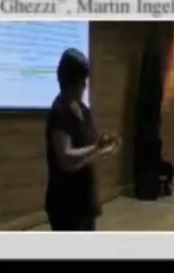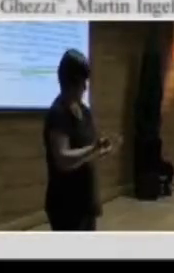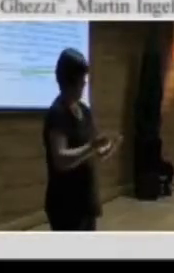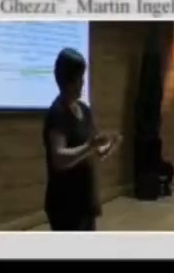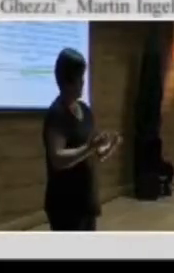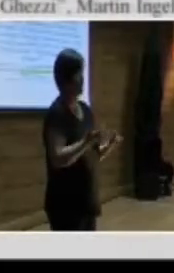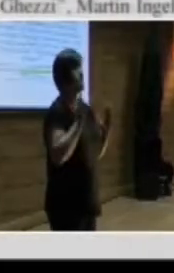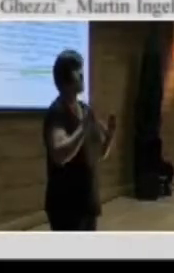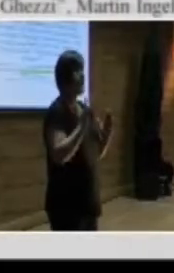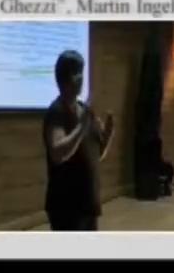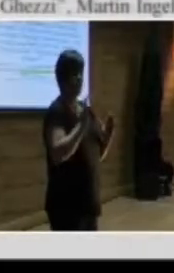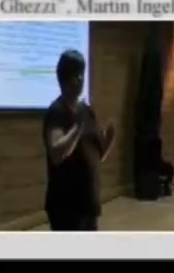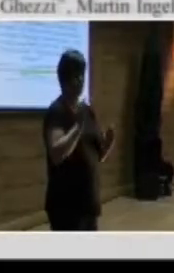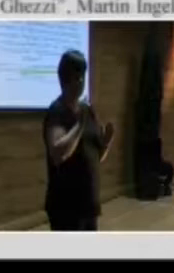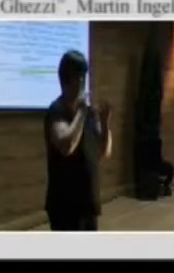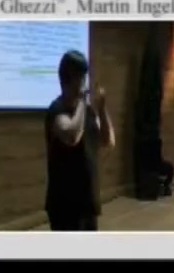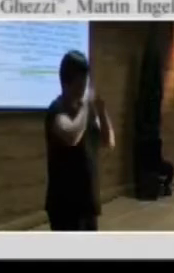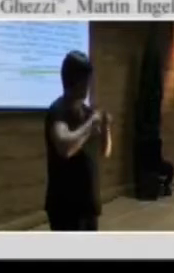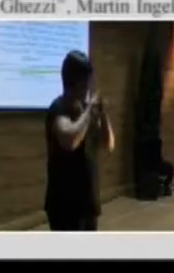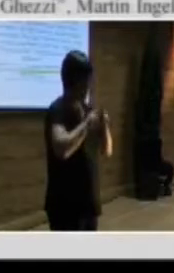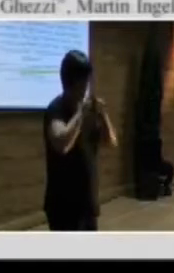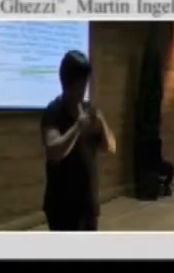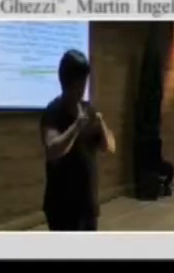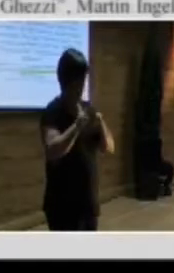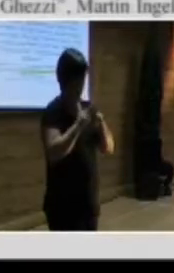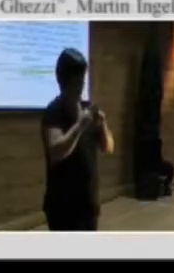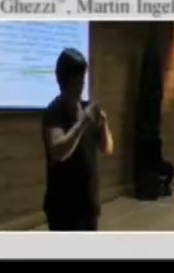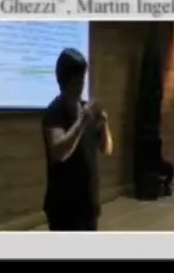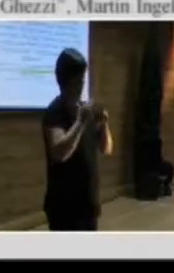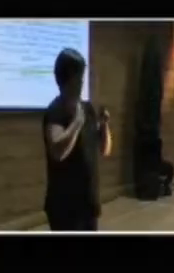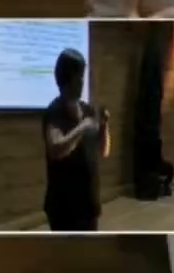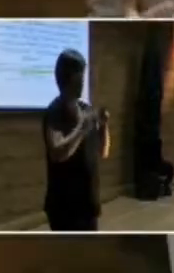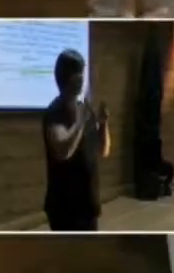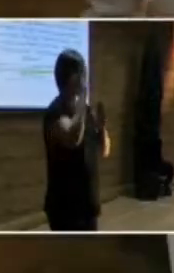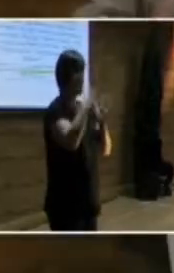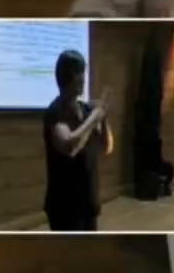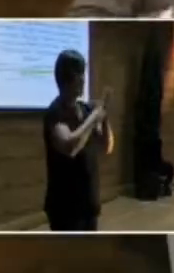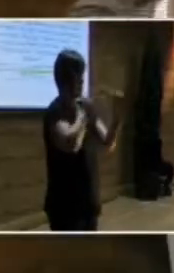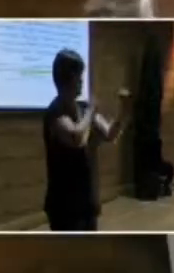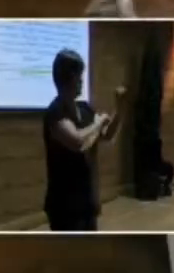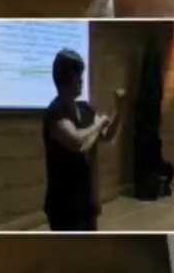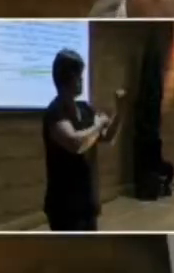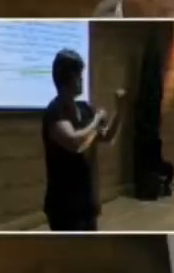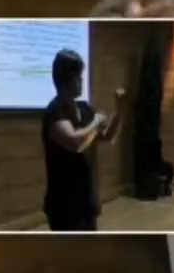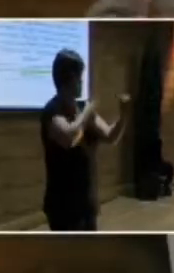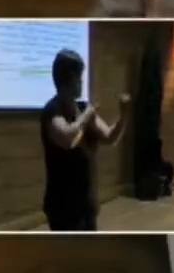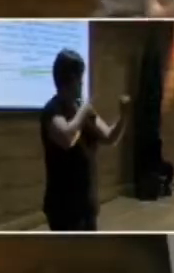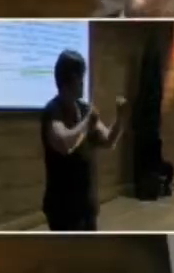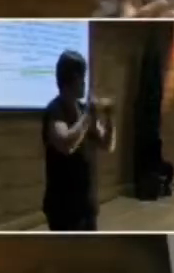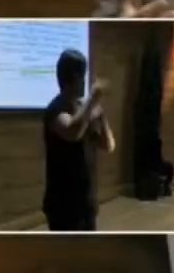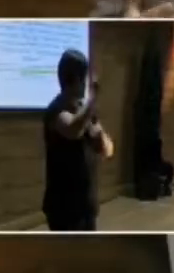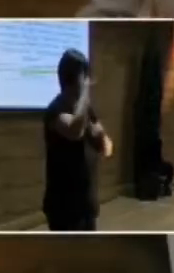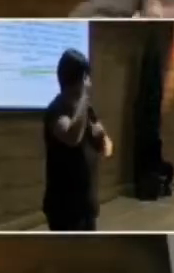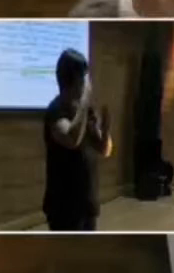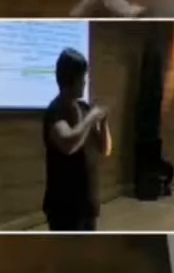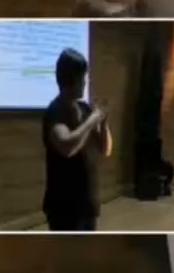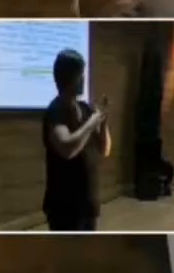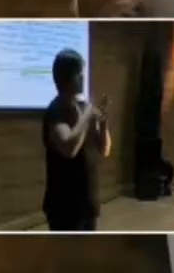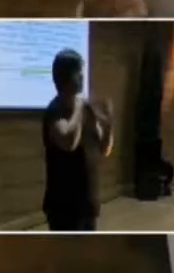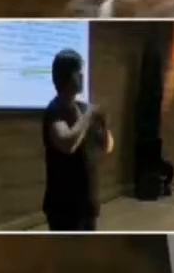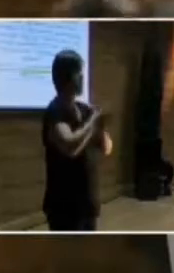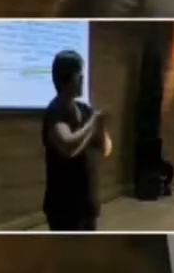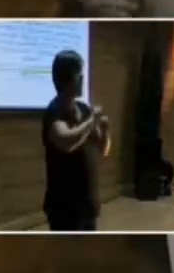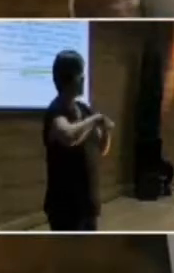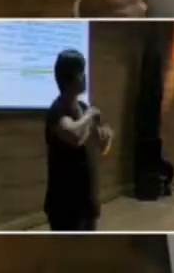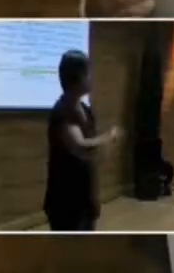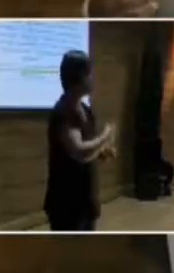contribuir con más de 3.000 punciones lumbares, hemos enseñado que no es una prueba que produzca efectos secundarios graves. Puede